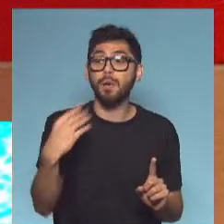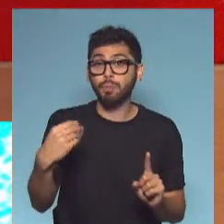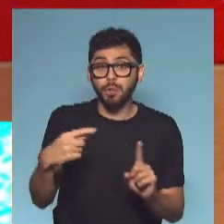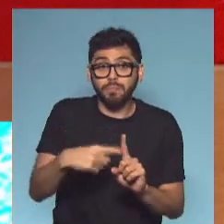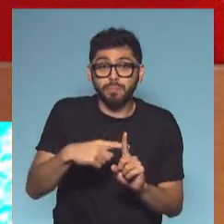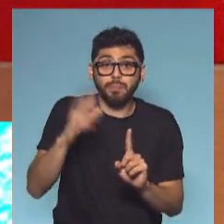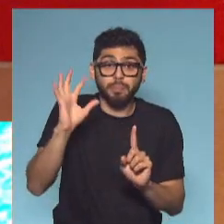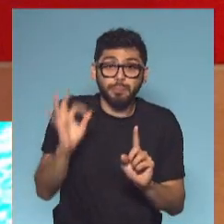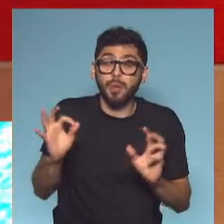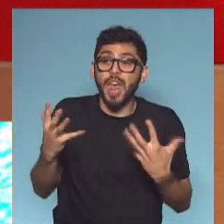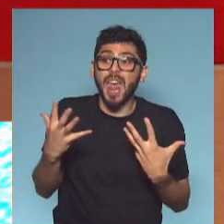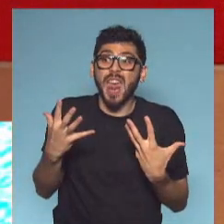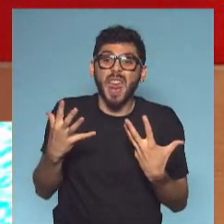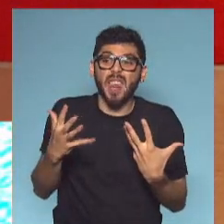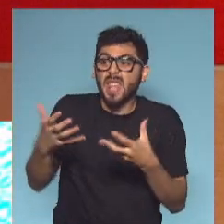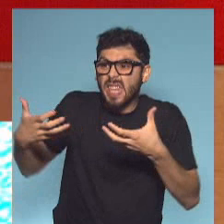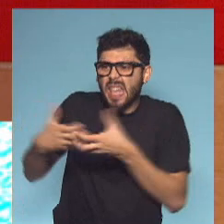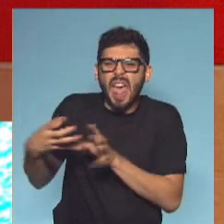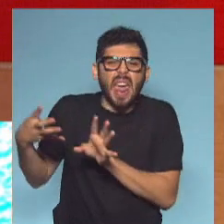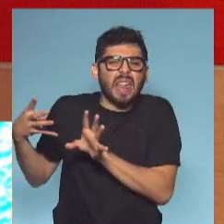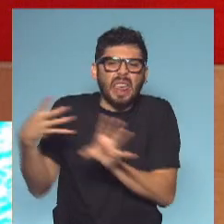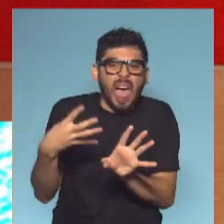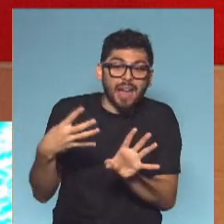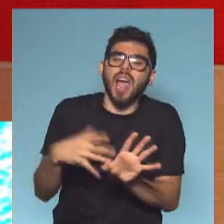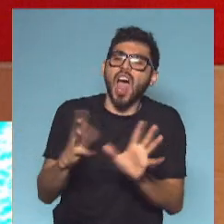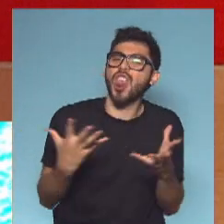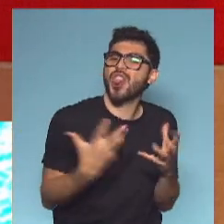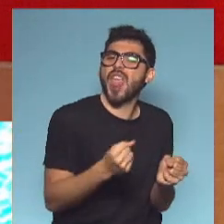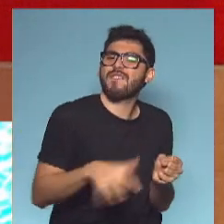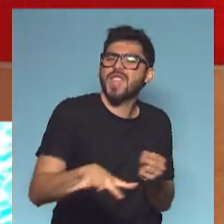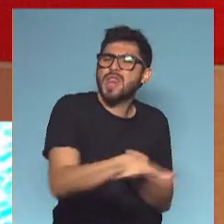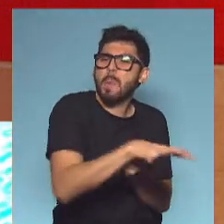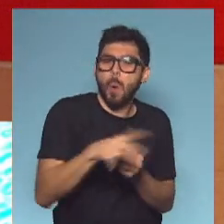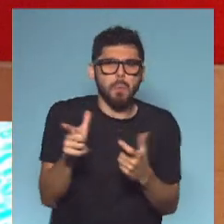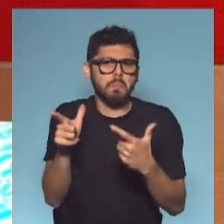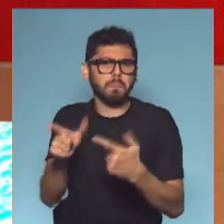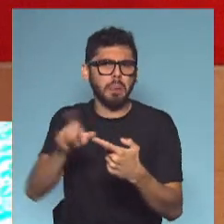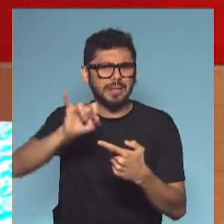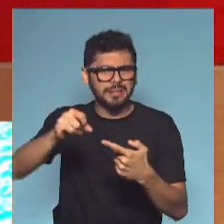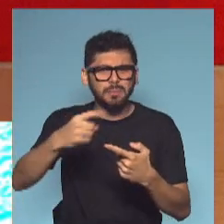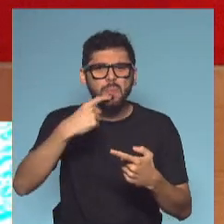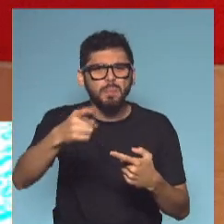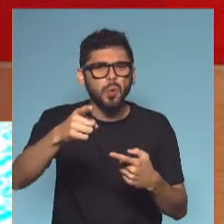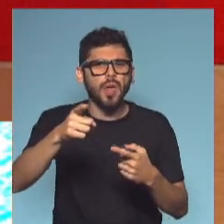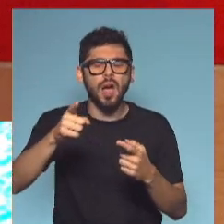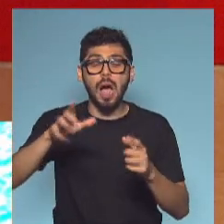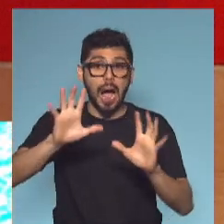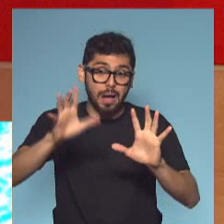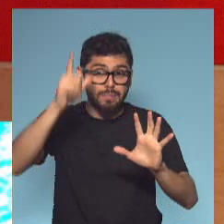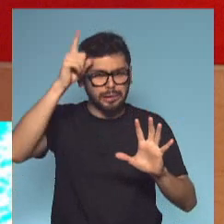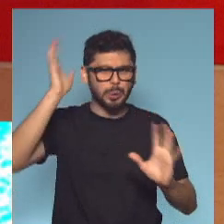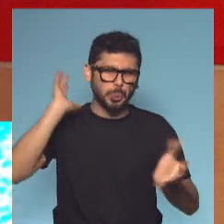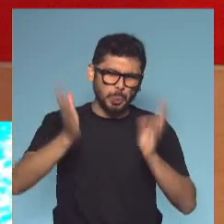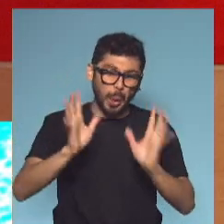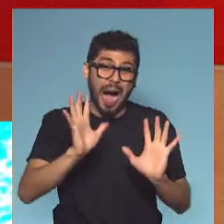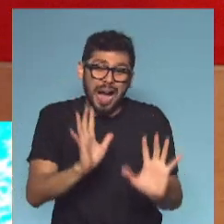defender al pueblo de la guerrilla. Quería preguntarles a ustedes si este nivel de violencia policial es algo histórico en Colombia o